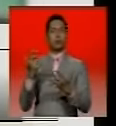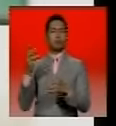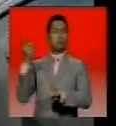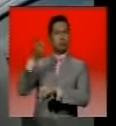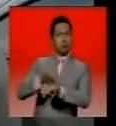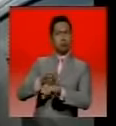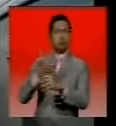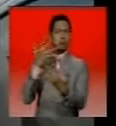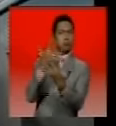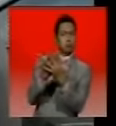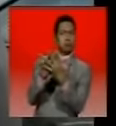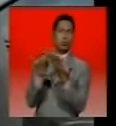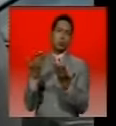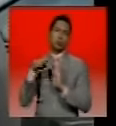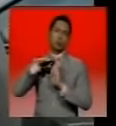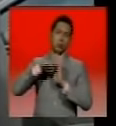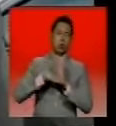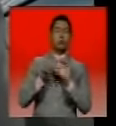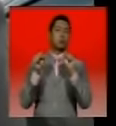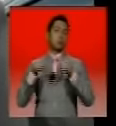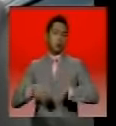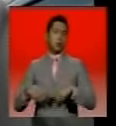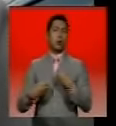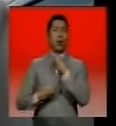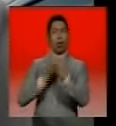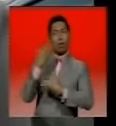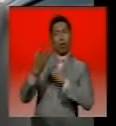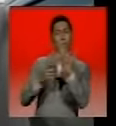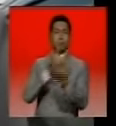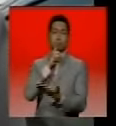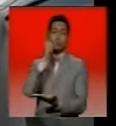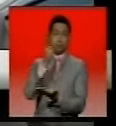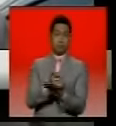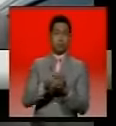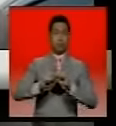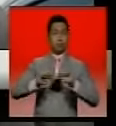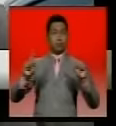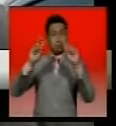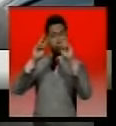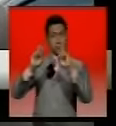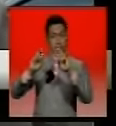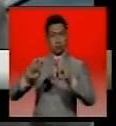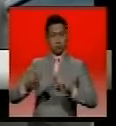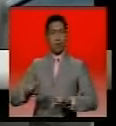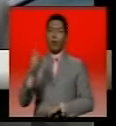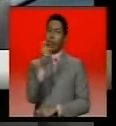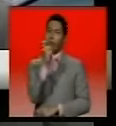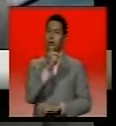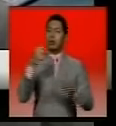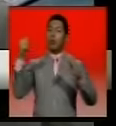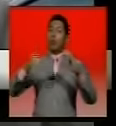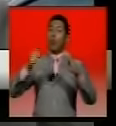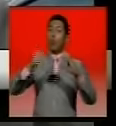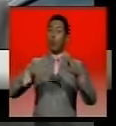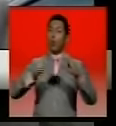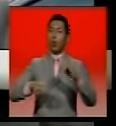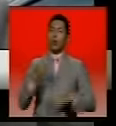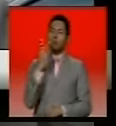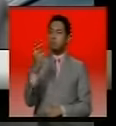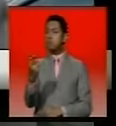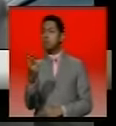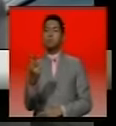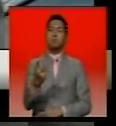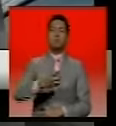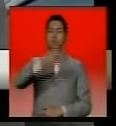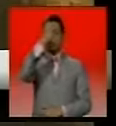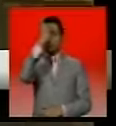ser considerado un atenuante trascendental, sin embargo, dentro de las investigaciones será el juez quien manejará o tomará la